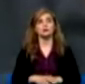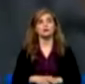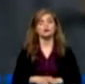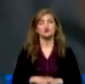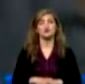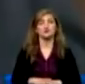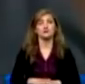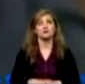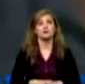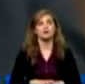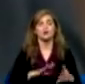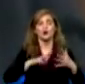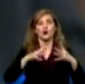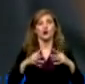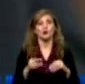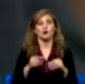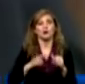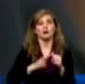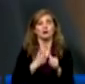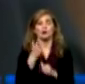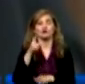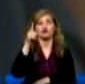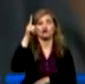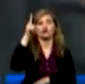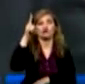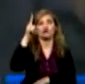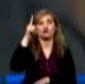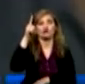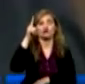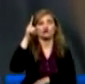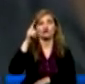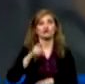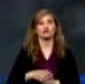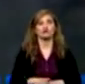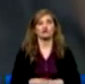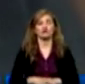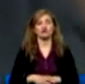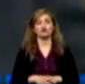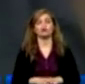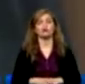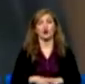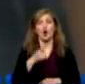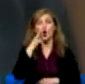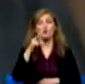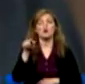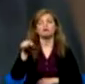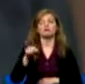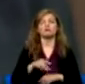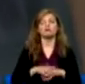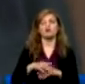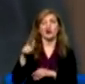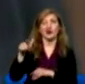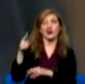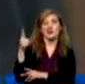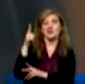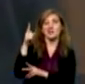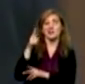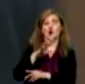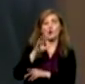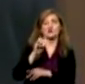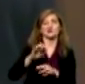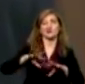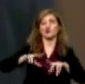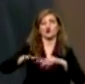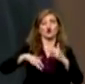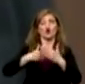resolución va a salir con el nombre del capo principal. Alí Babá y los 40 ladrones van a liderar